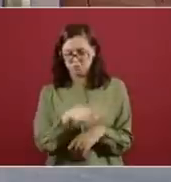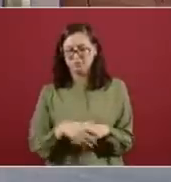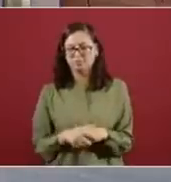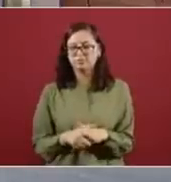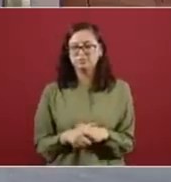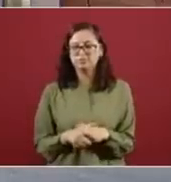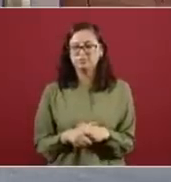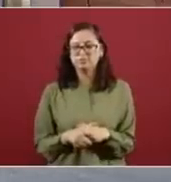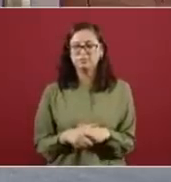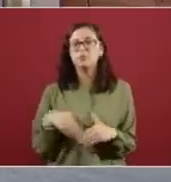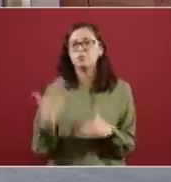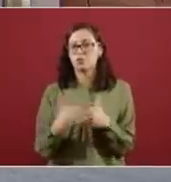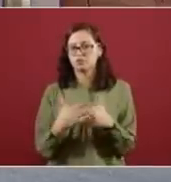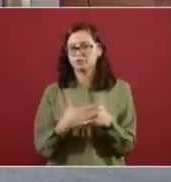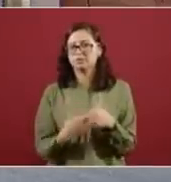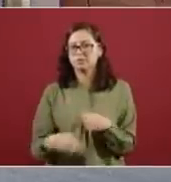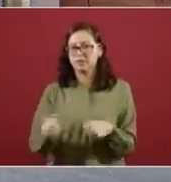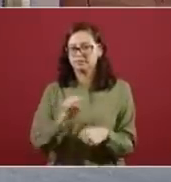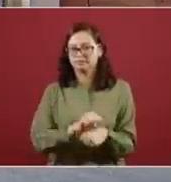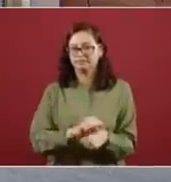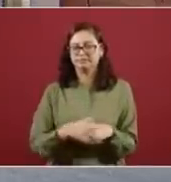es la semana próxima